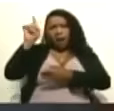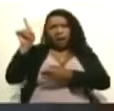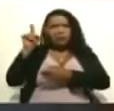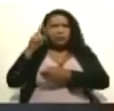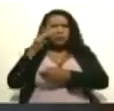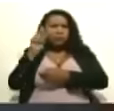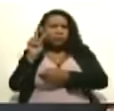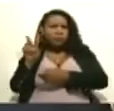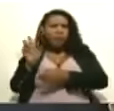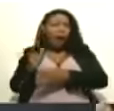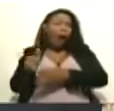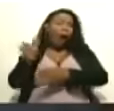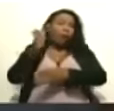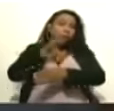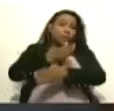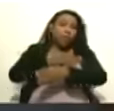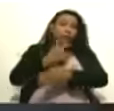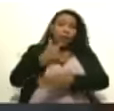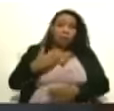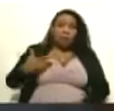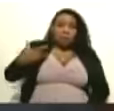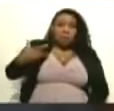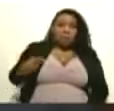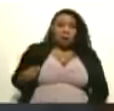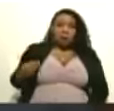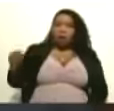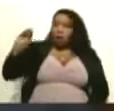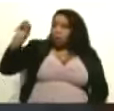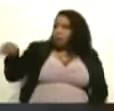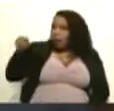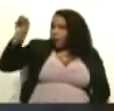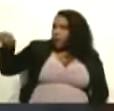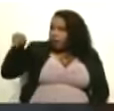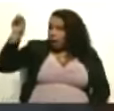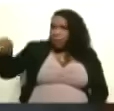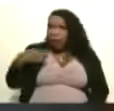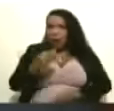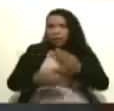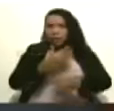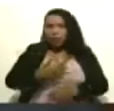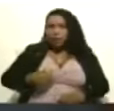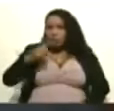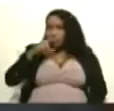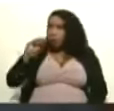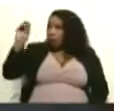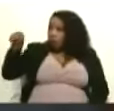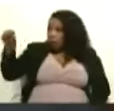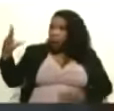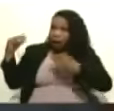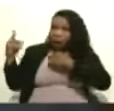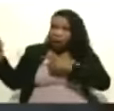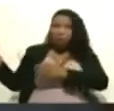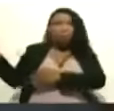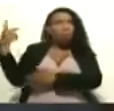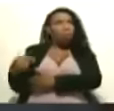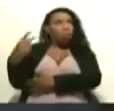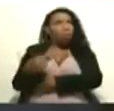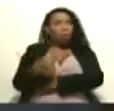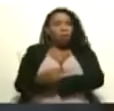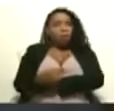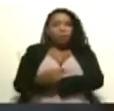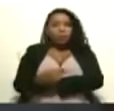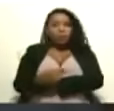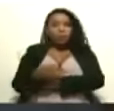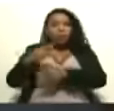en cuenta que anteriormente se negaron a los llamados de diálogo que le hizo el presidente Nicolás Maduro Así mismo por otra por otra